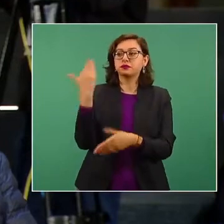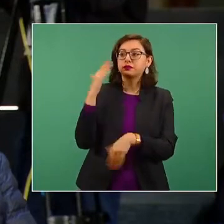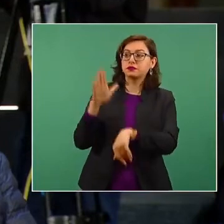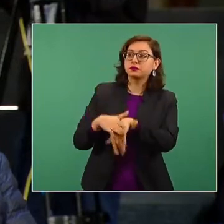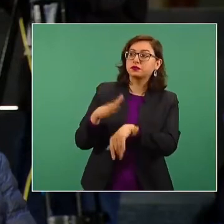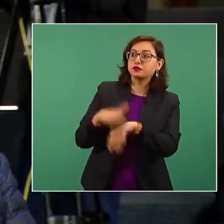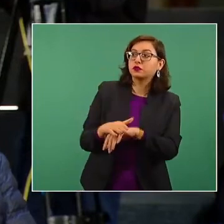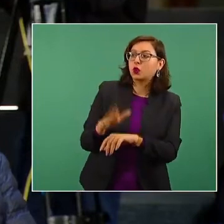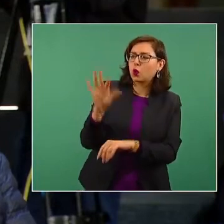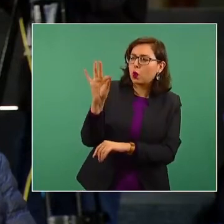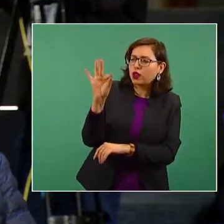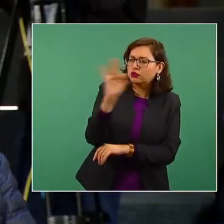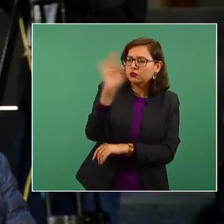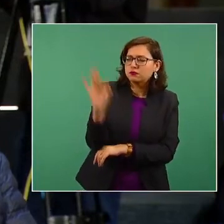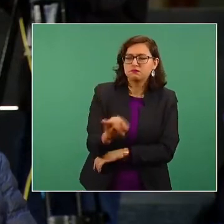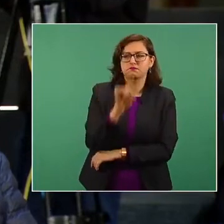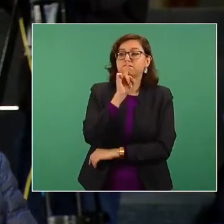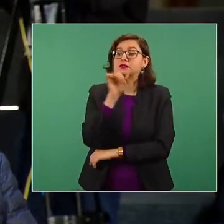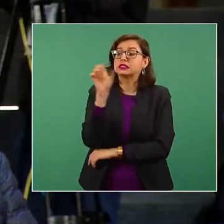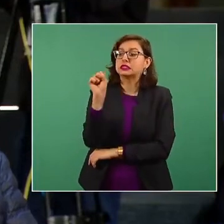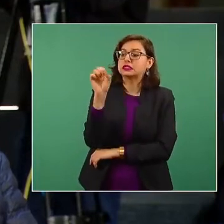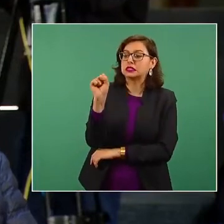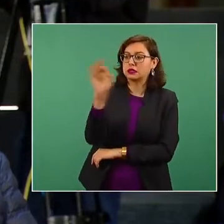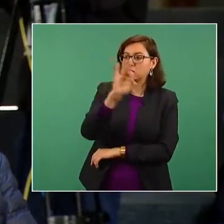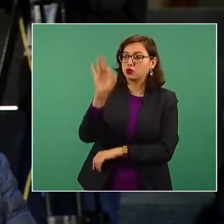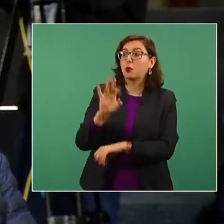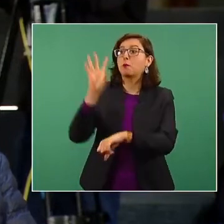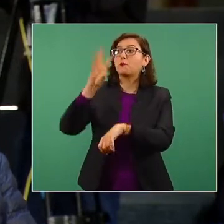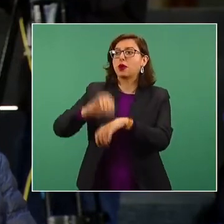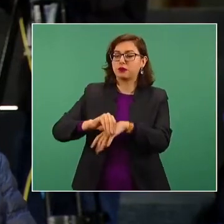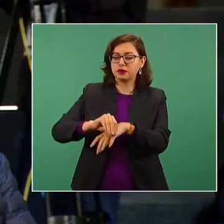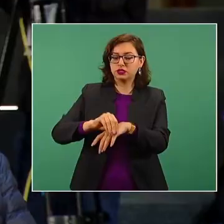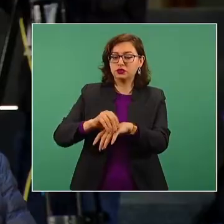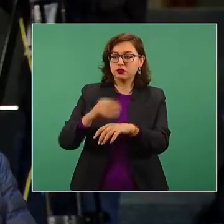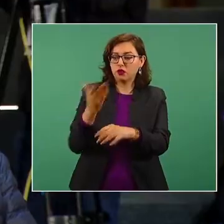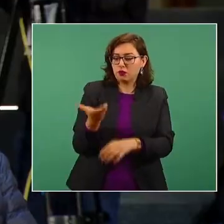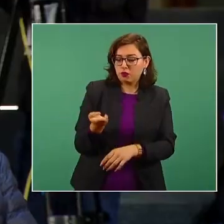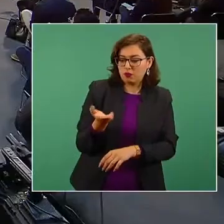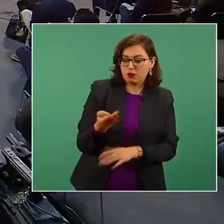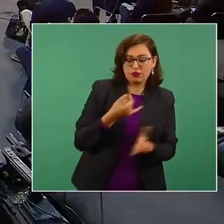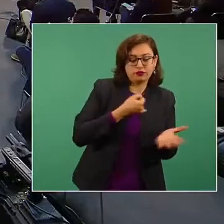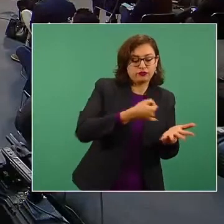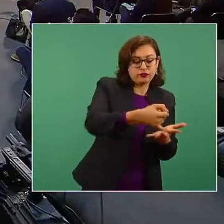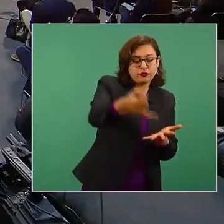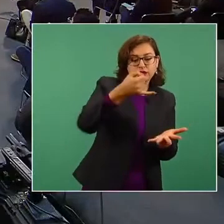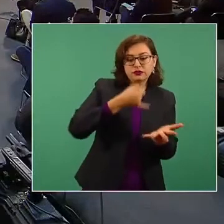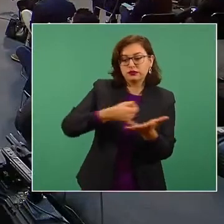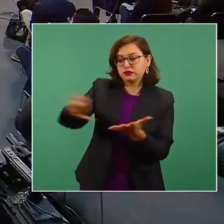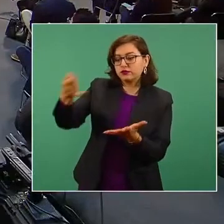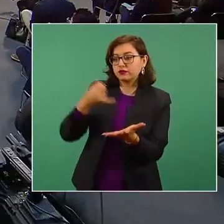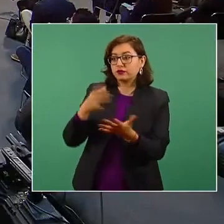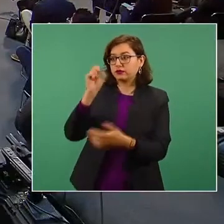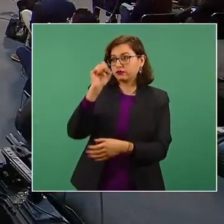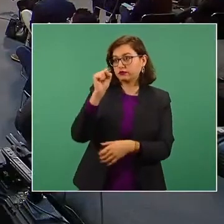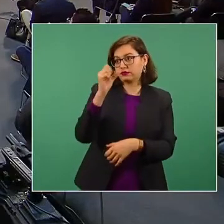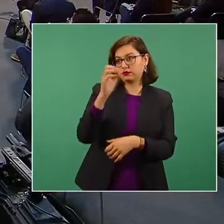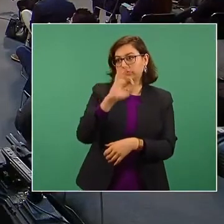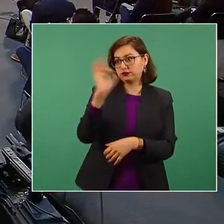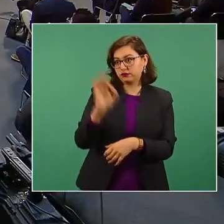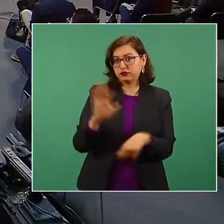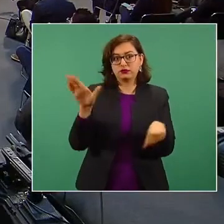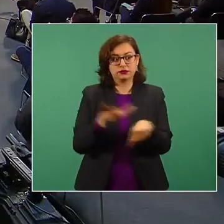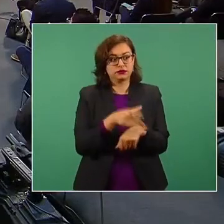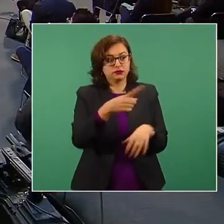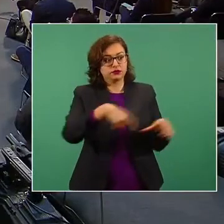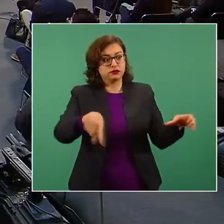sino el 60% de estas licencias de cultivo, a manera de resarcir tantos años de injusticia en nuestros pueblos